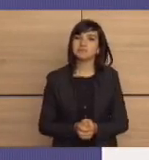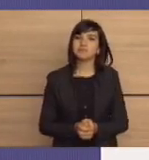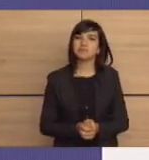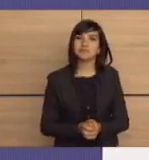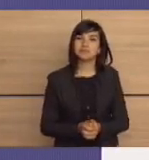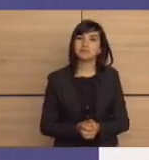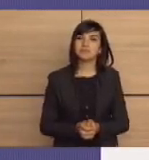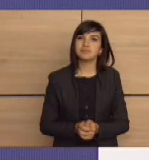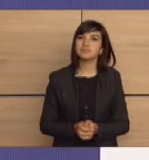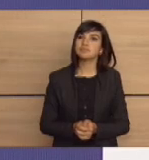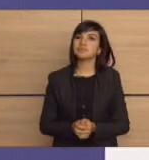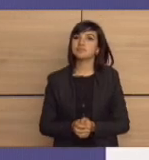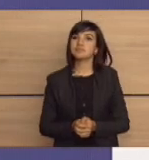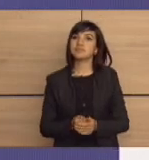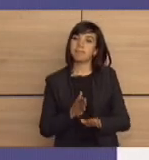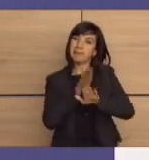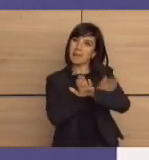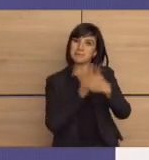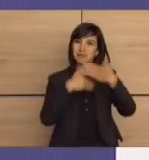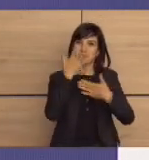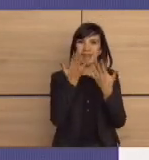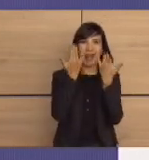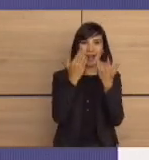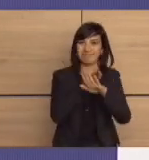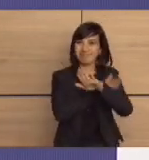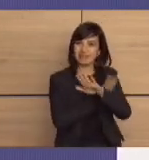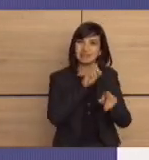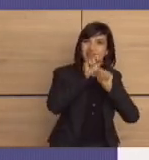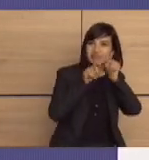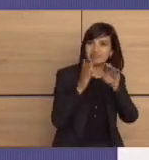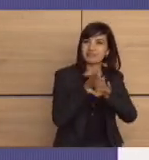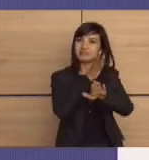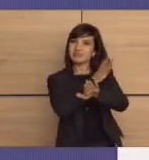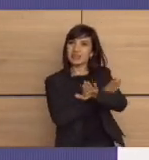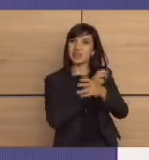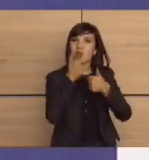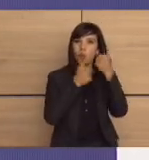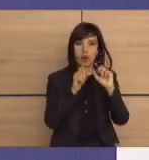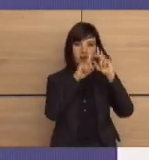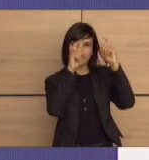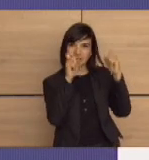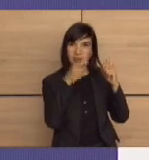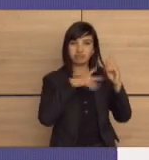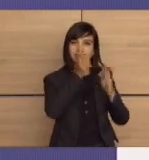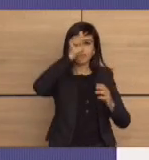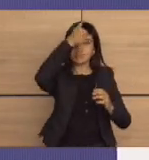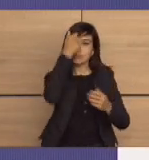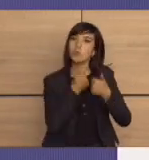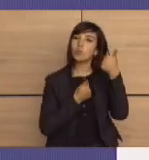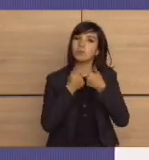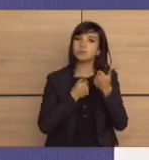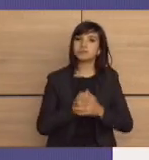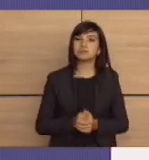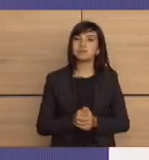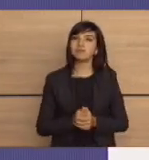voy a remitir a mencionar antes de iniciar las preguntas cuáles serán los ejes de esta conversación. Iremos conversando,